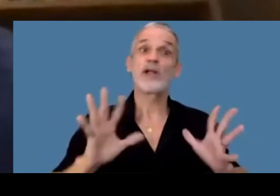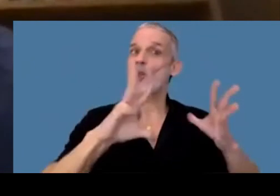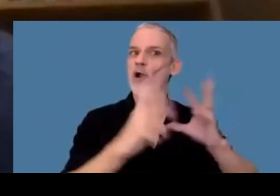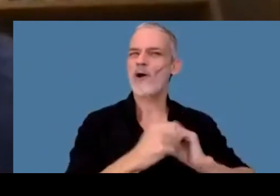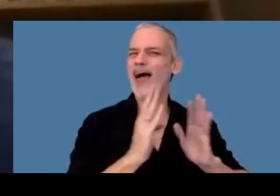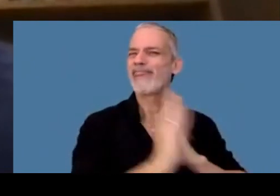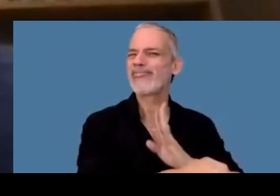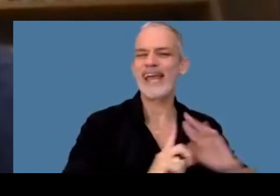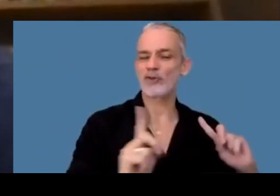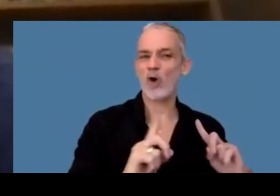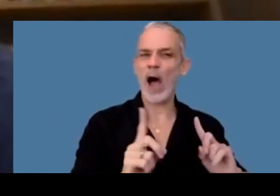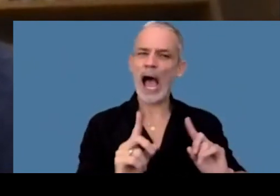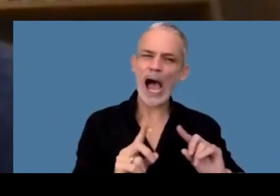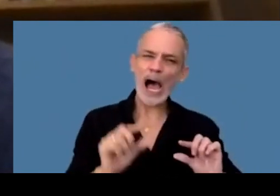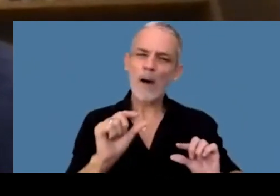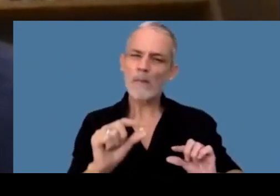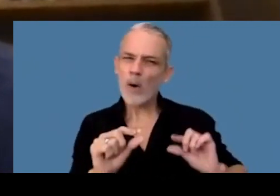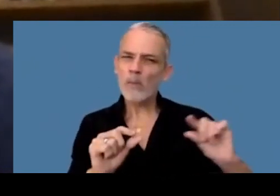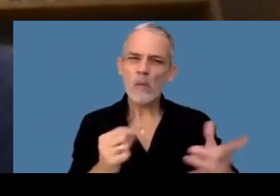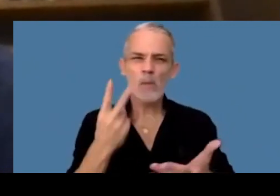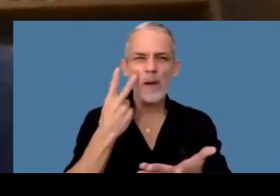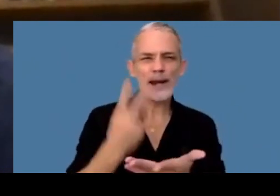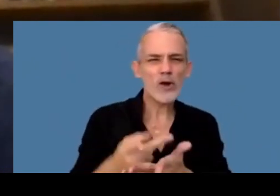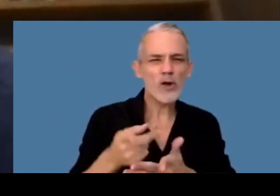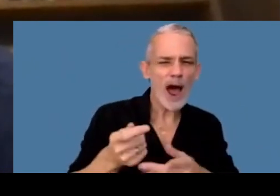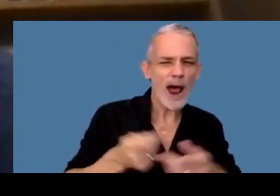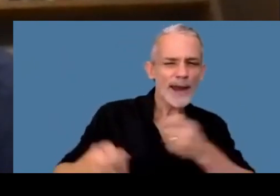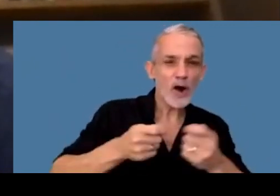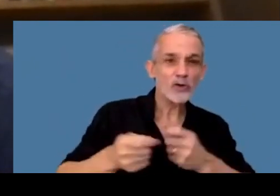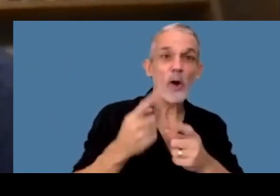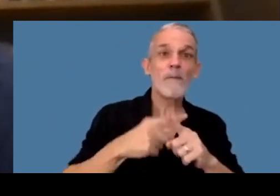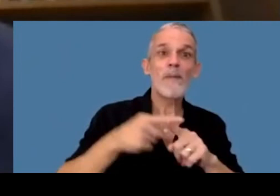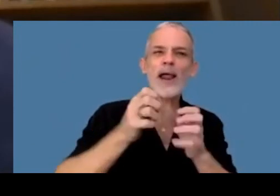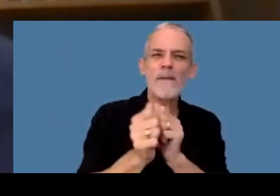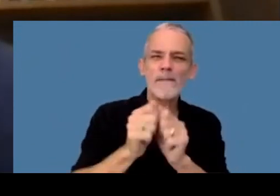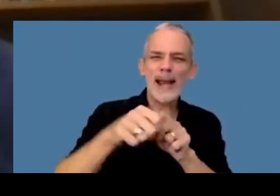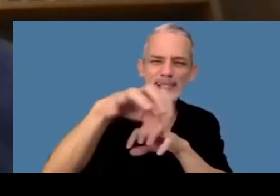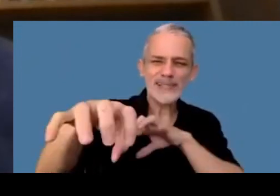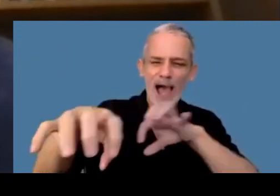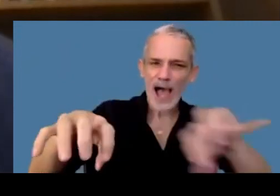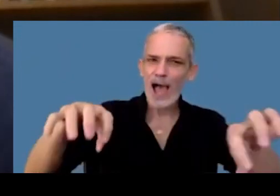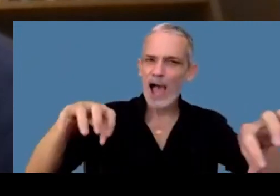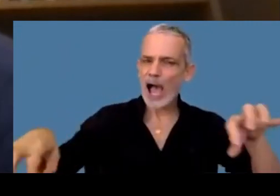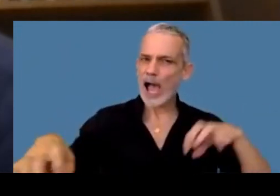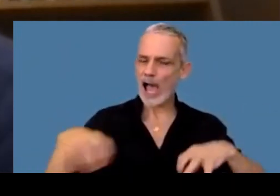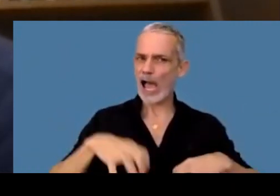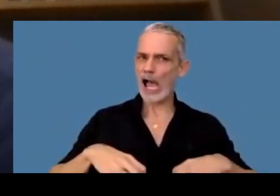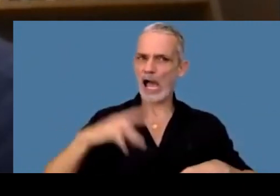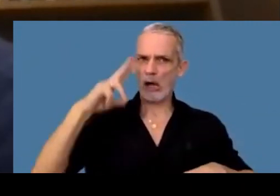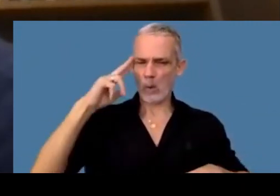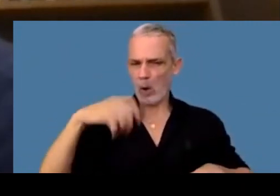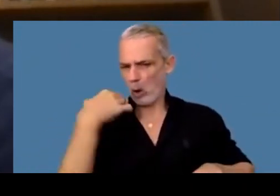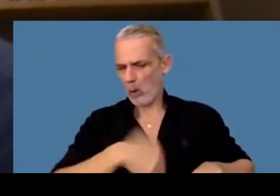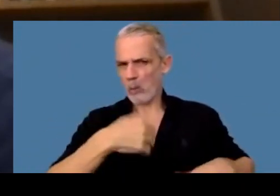se empezó a reconocer negociación por empresa, inclusive sin respetar a las